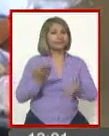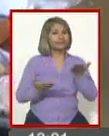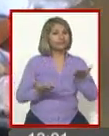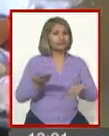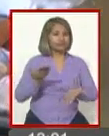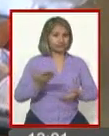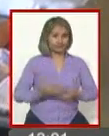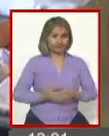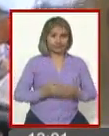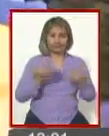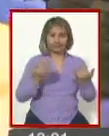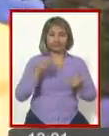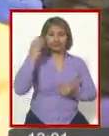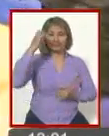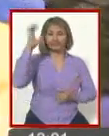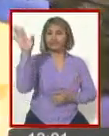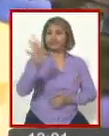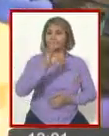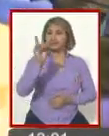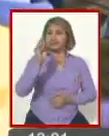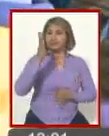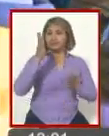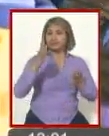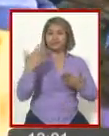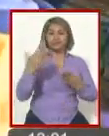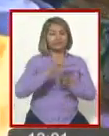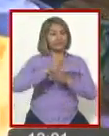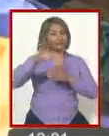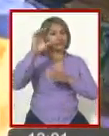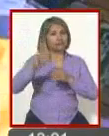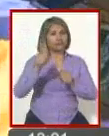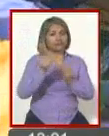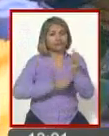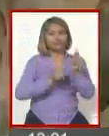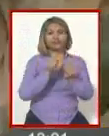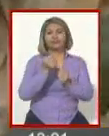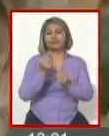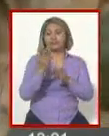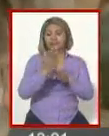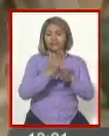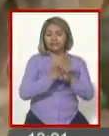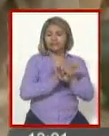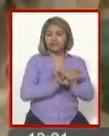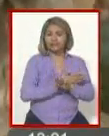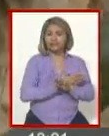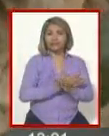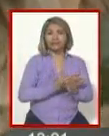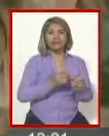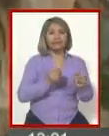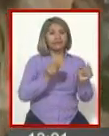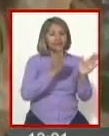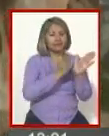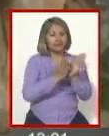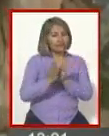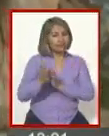considero de que hoy el Estado boliviano ha cumplido con cada uno de los procedimientos correspondientes, en